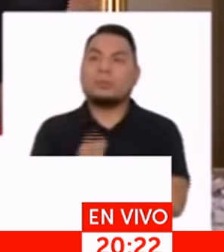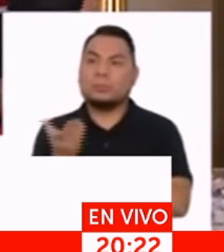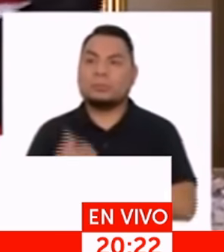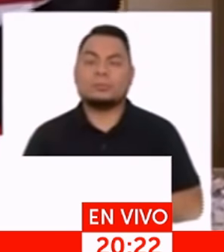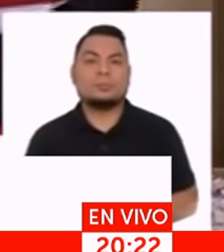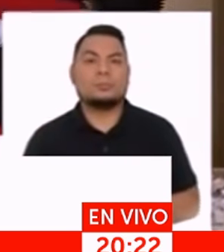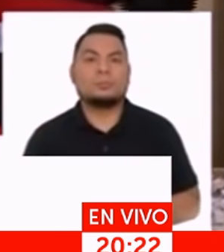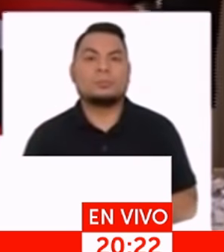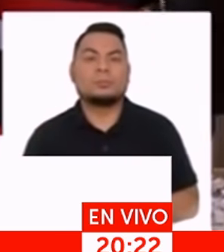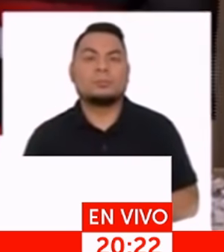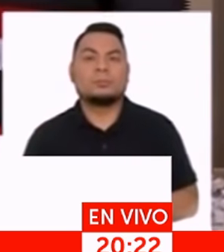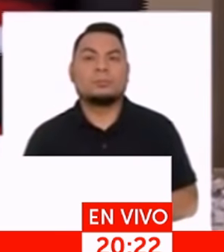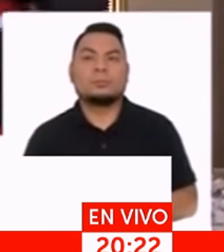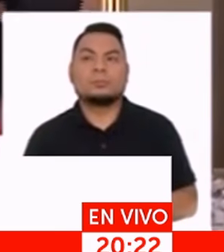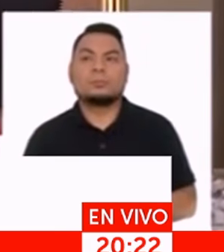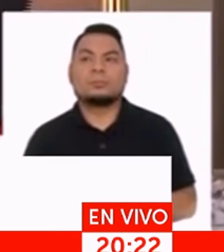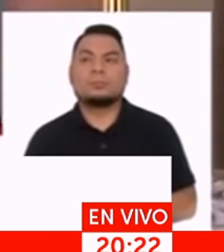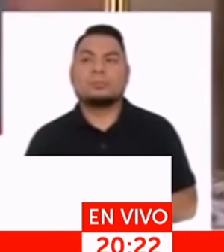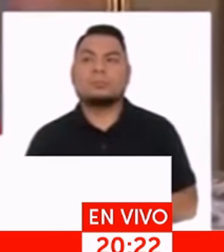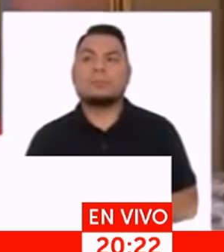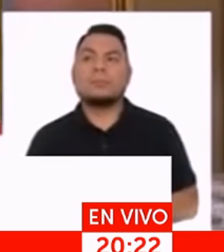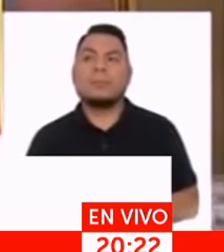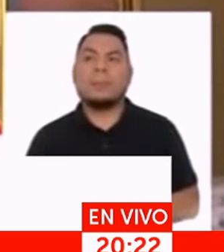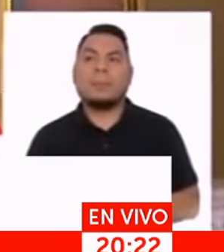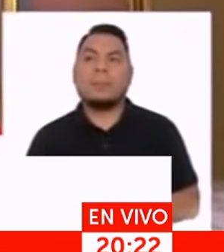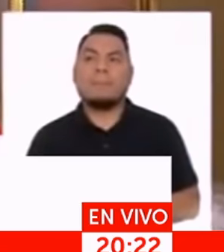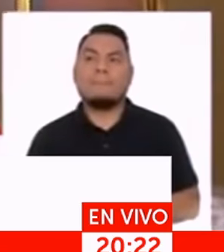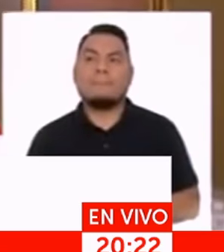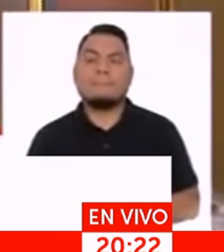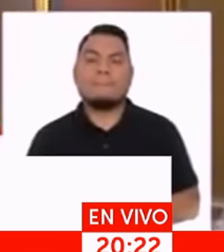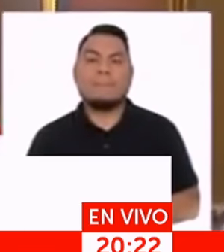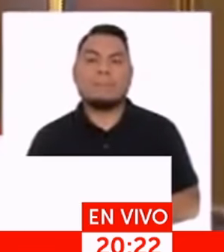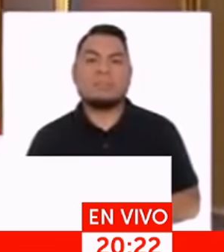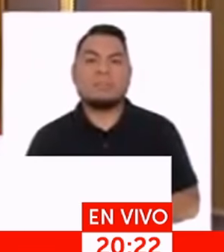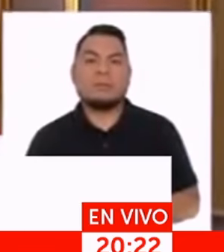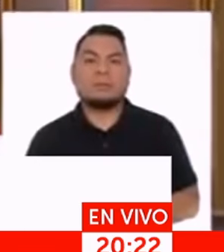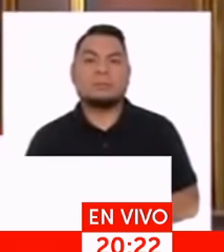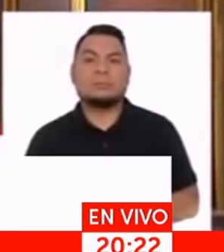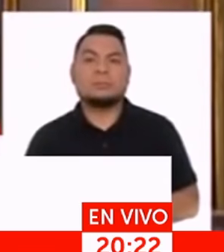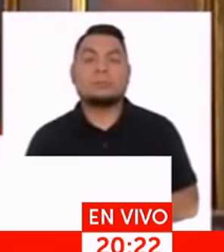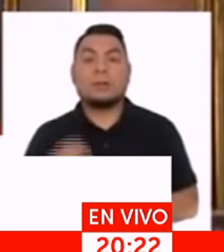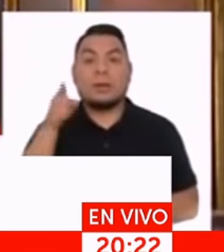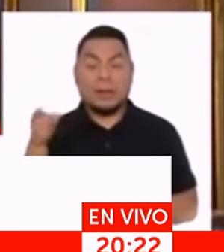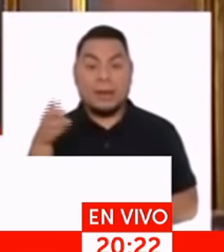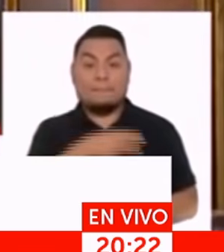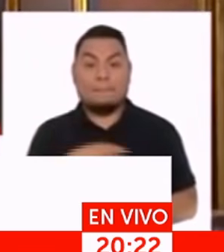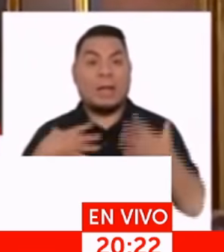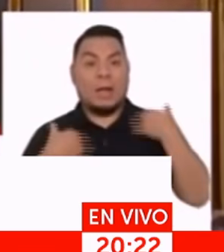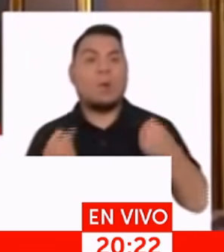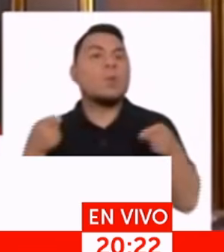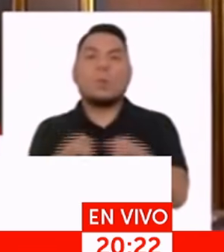demande. De esta manera entonces es ratificado en el cargo de ministro de Salud el doctor